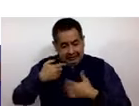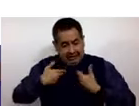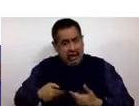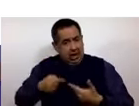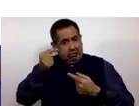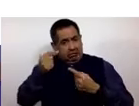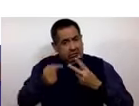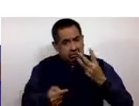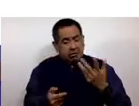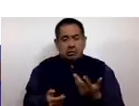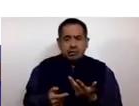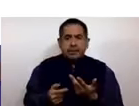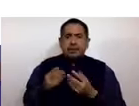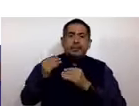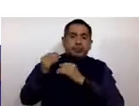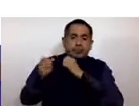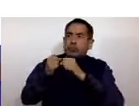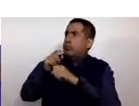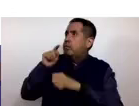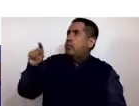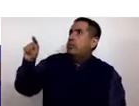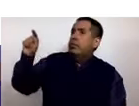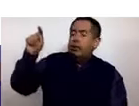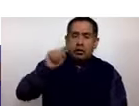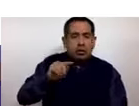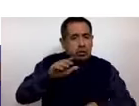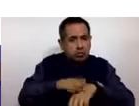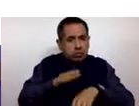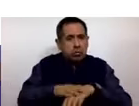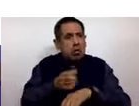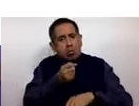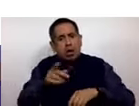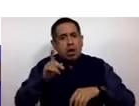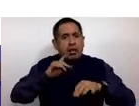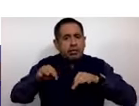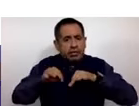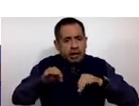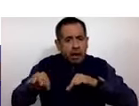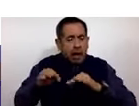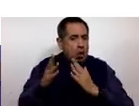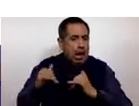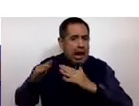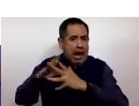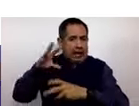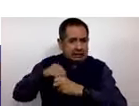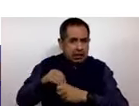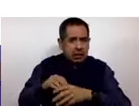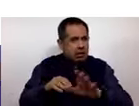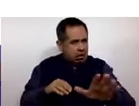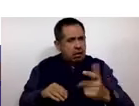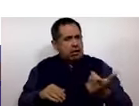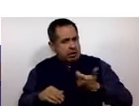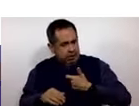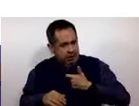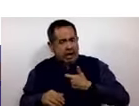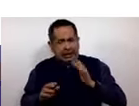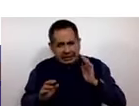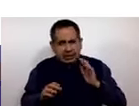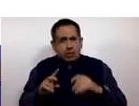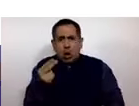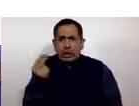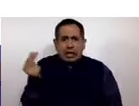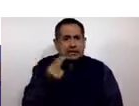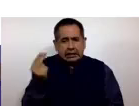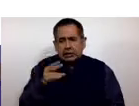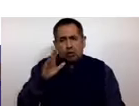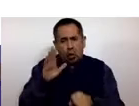diciendo por muchos lados, tanto las trabajadoras, por ejemplo, las trabajadoras del hogar, que sí son remuneradas, pero que necesitan muchísimos